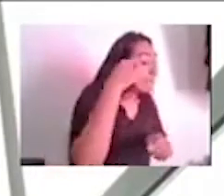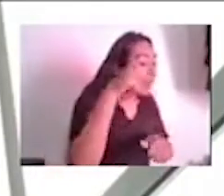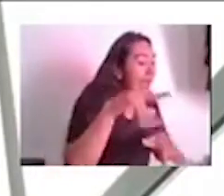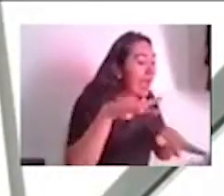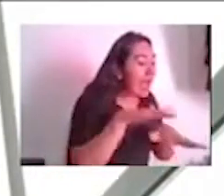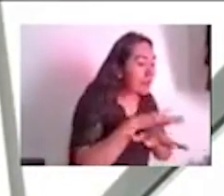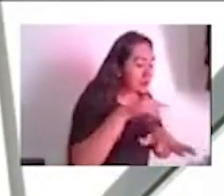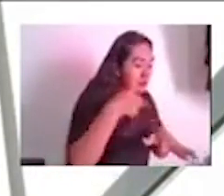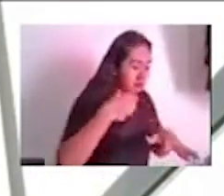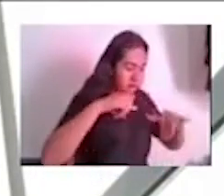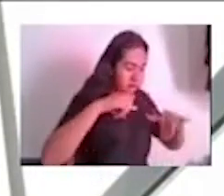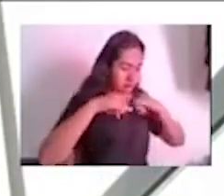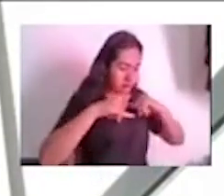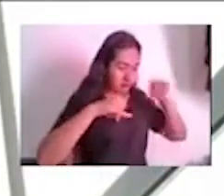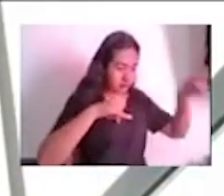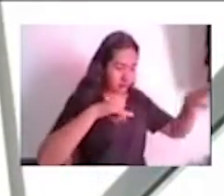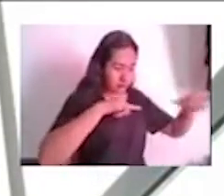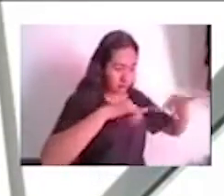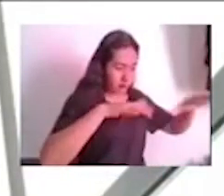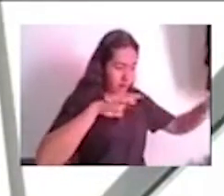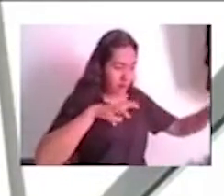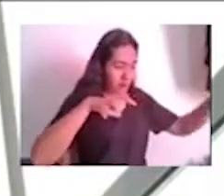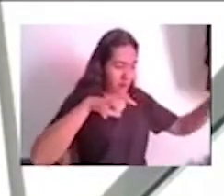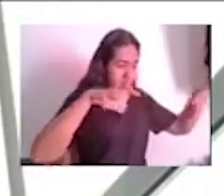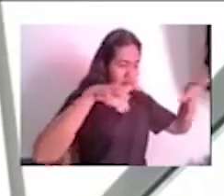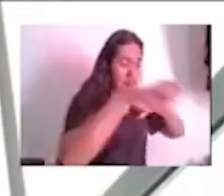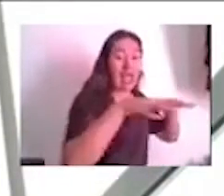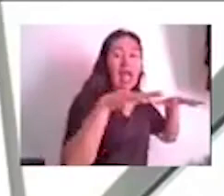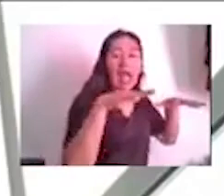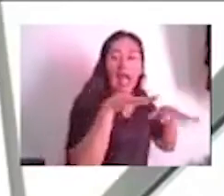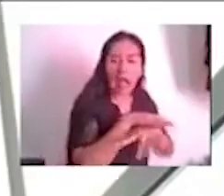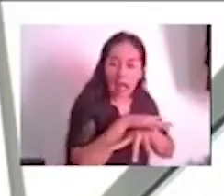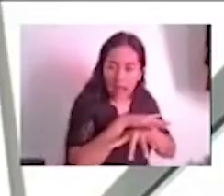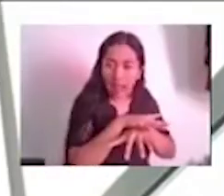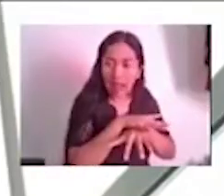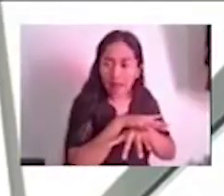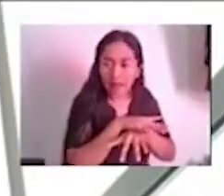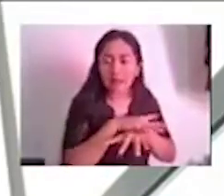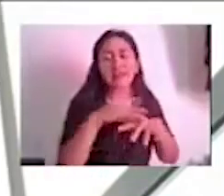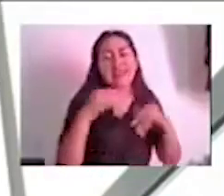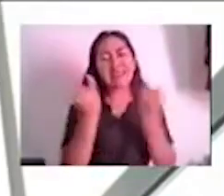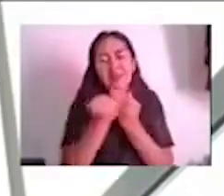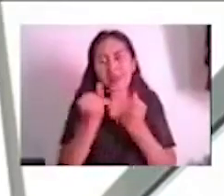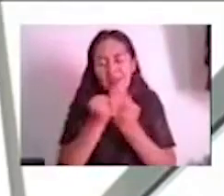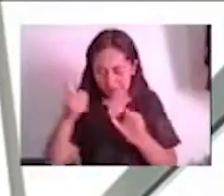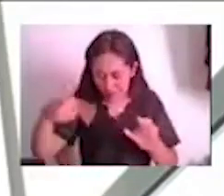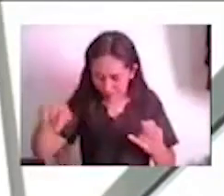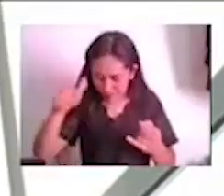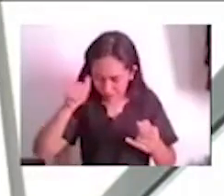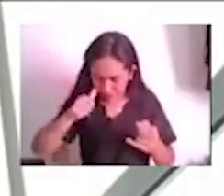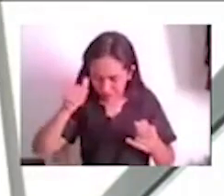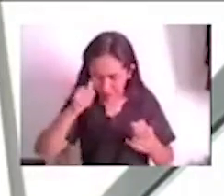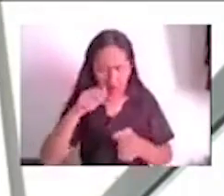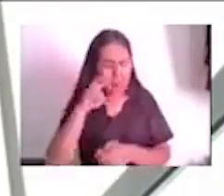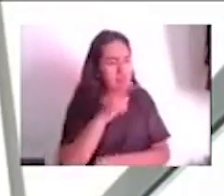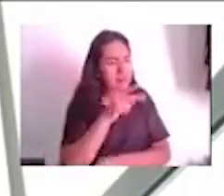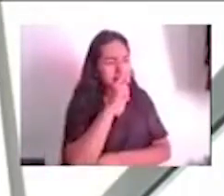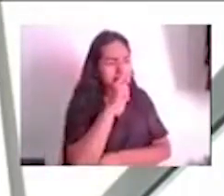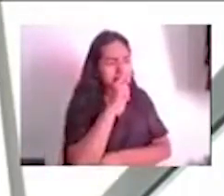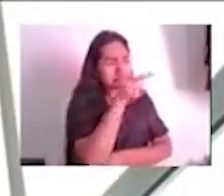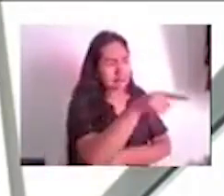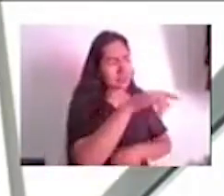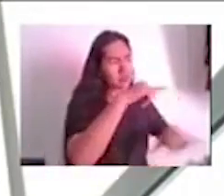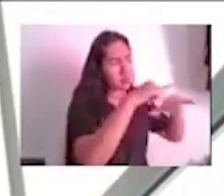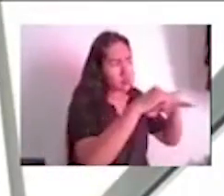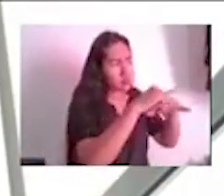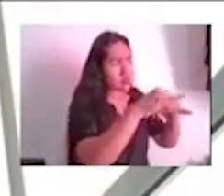van viendo la organización política de algunos territorios, van llevando datos que pueden ser